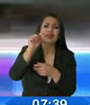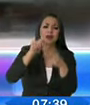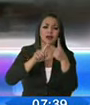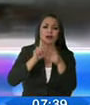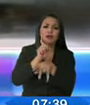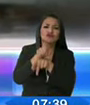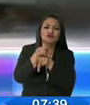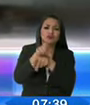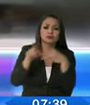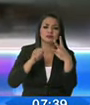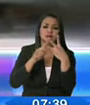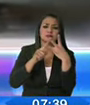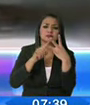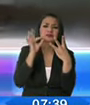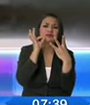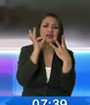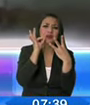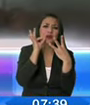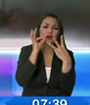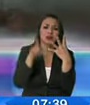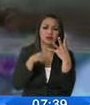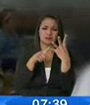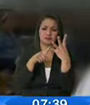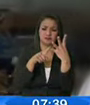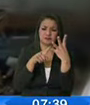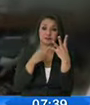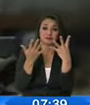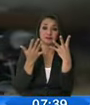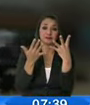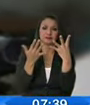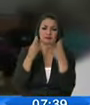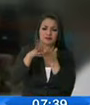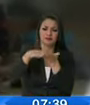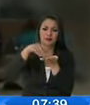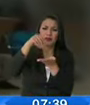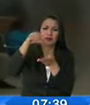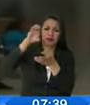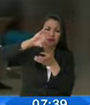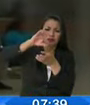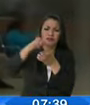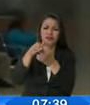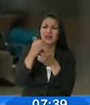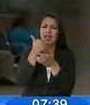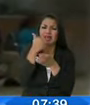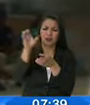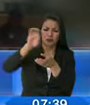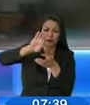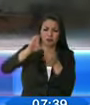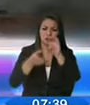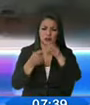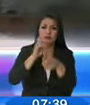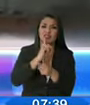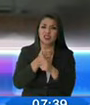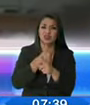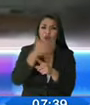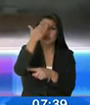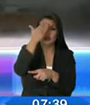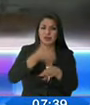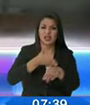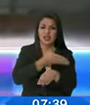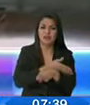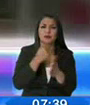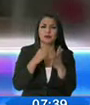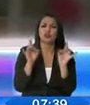marihuana y con diluyente. Yo he sabido que se utiliza para los dolores de los